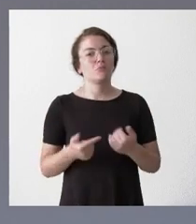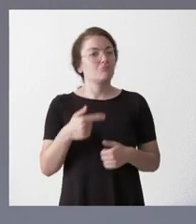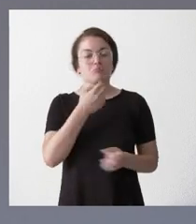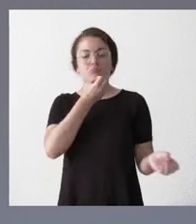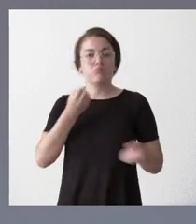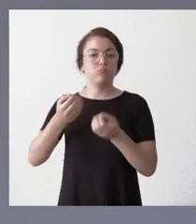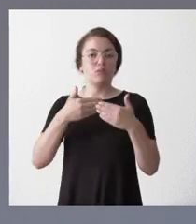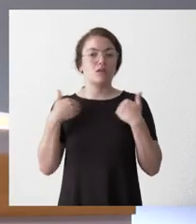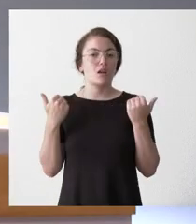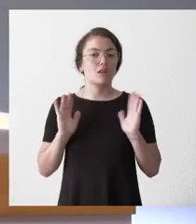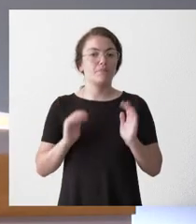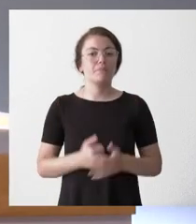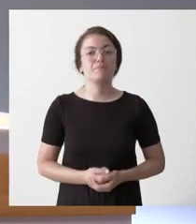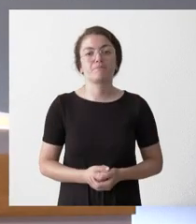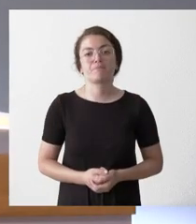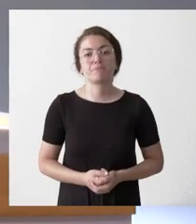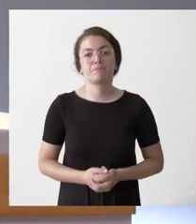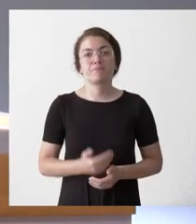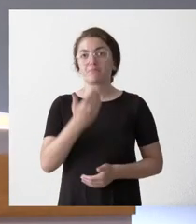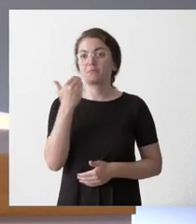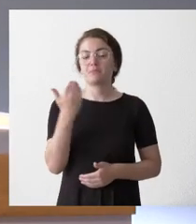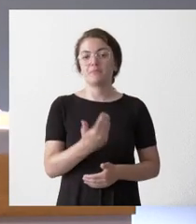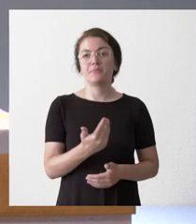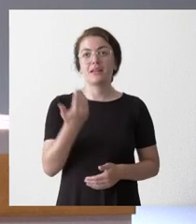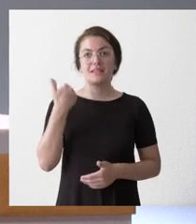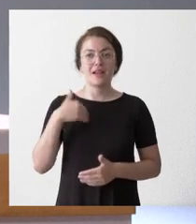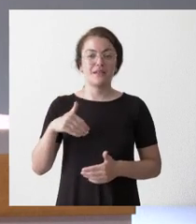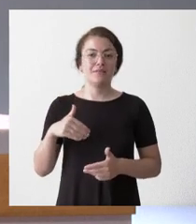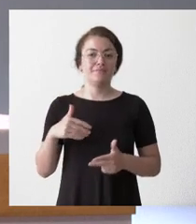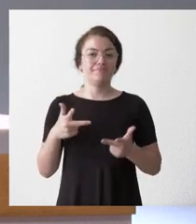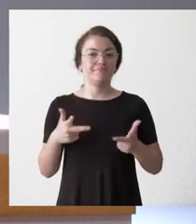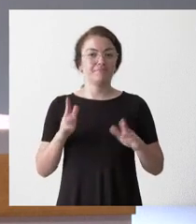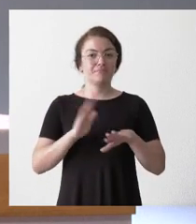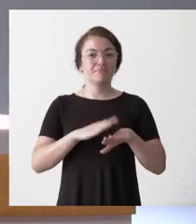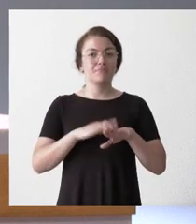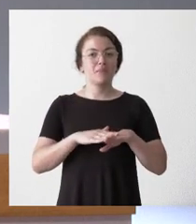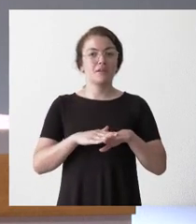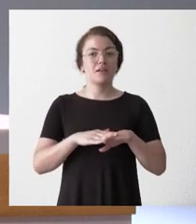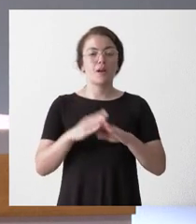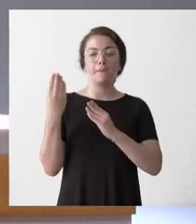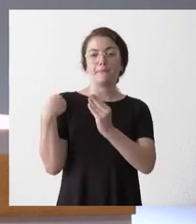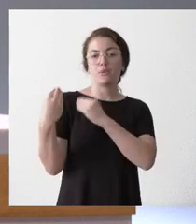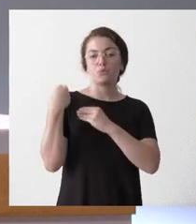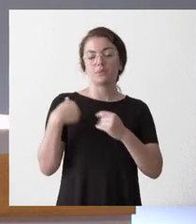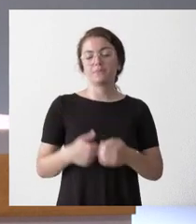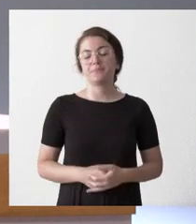datos. Pues muchas gracias. Estamos a su disposición para estos asuntos o cualquier otro que deseen formular.